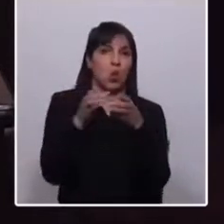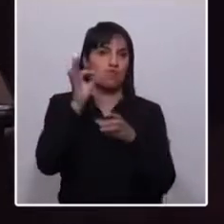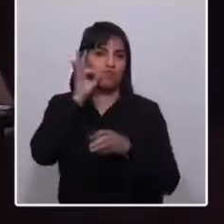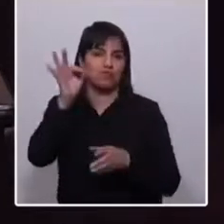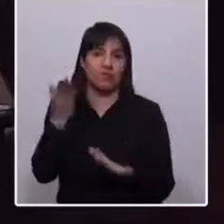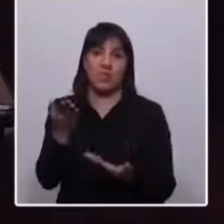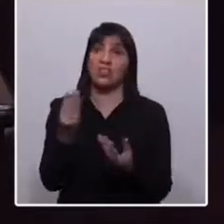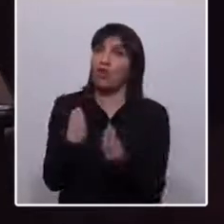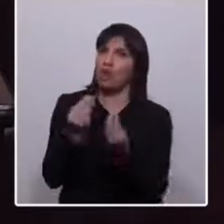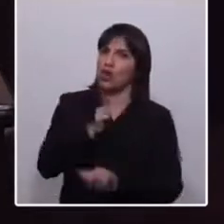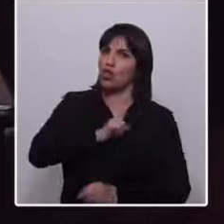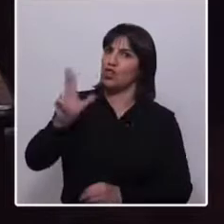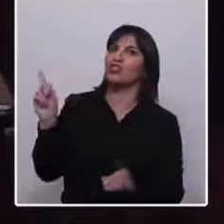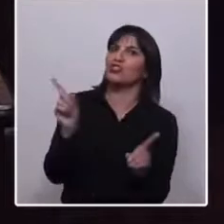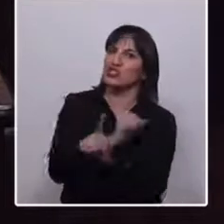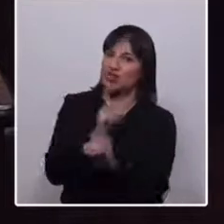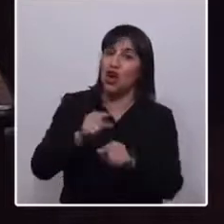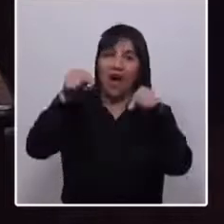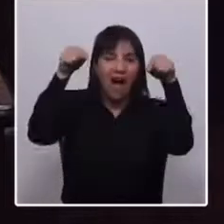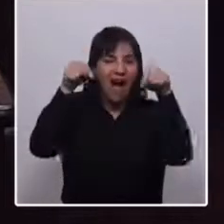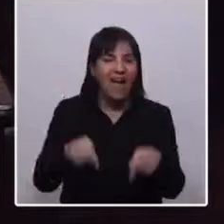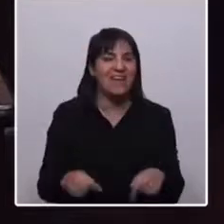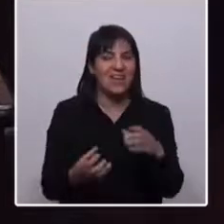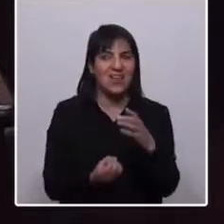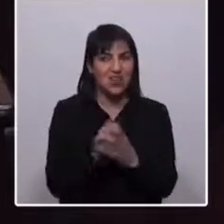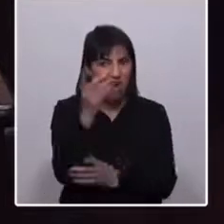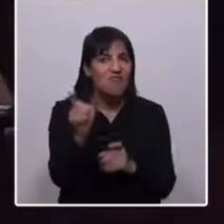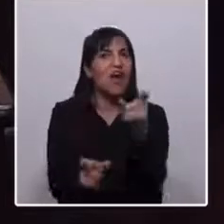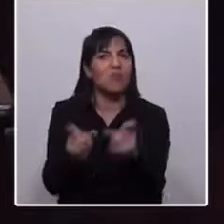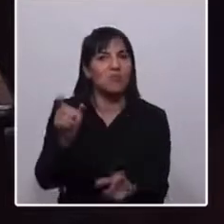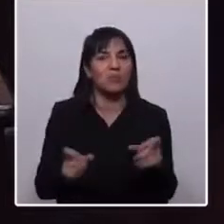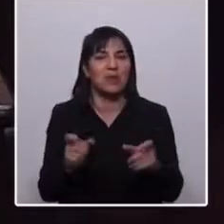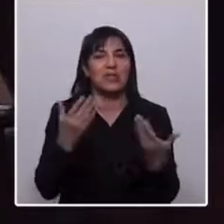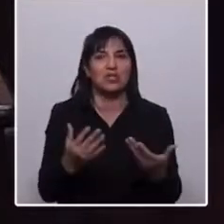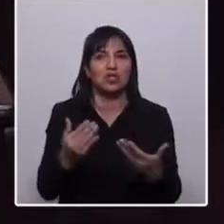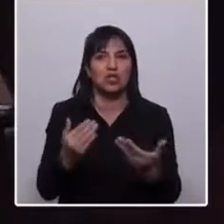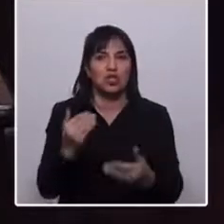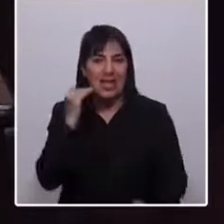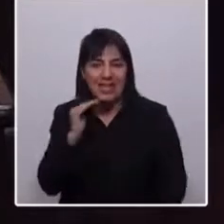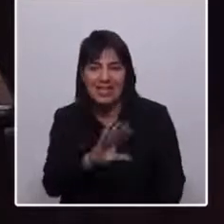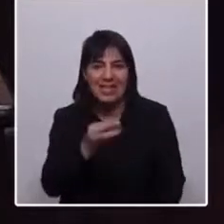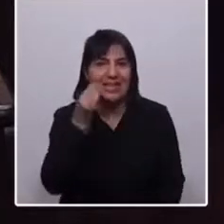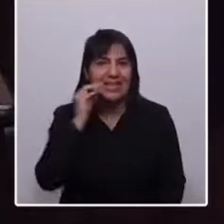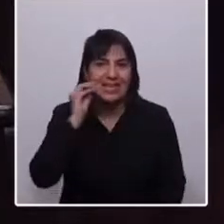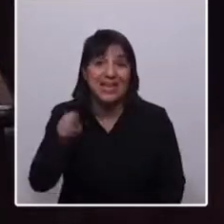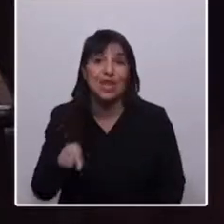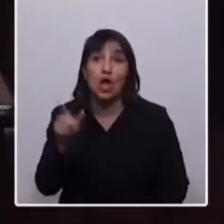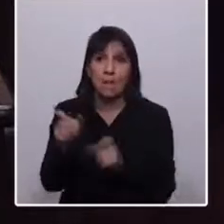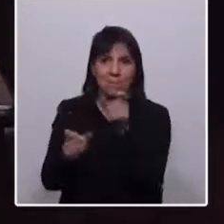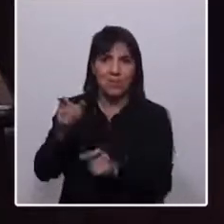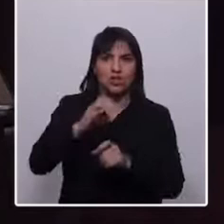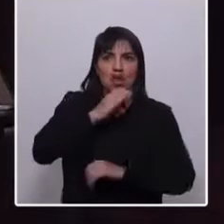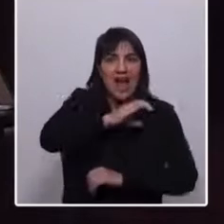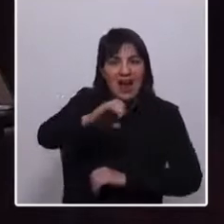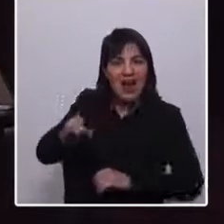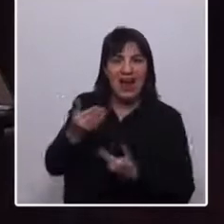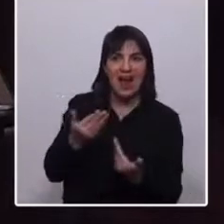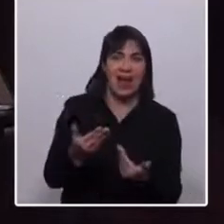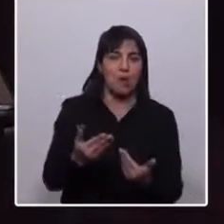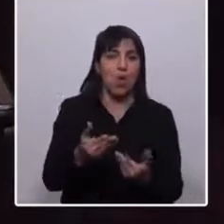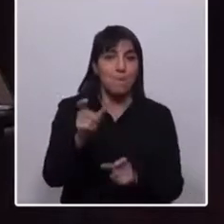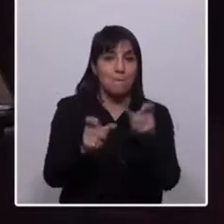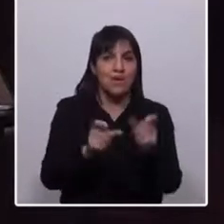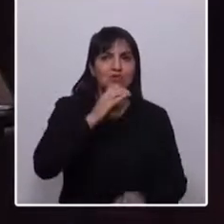Dios. Aquí estamos las nuevas generaciones, las nietos y nietos de los medieros de los campos, de las campesinas, las mujeres de la ruralidad,